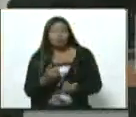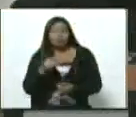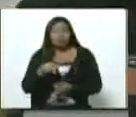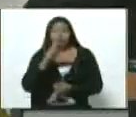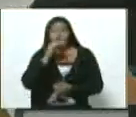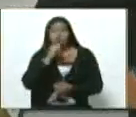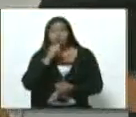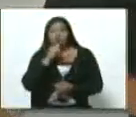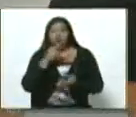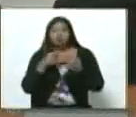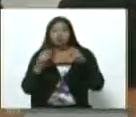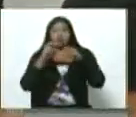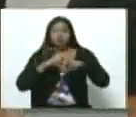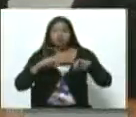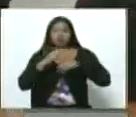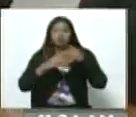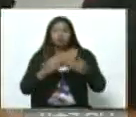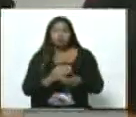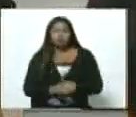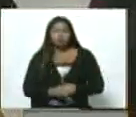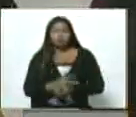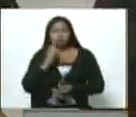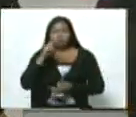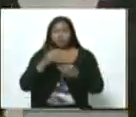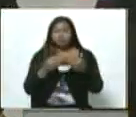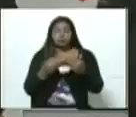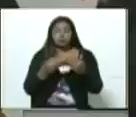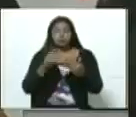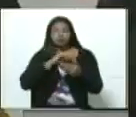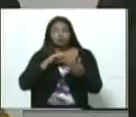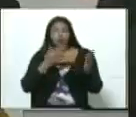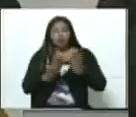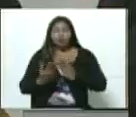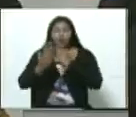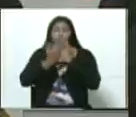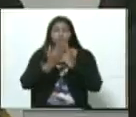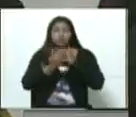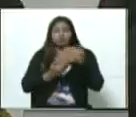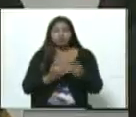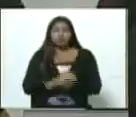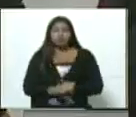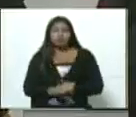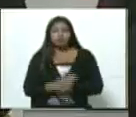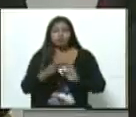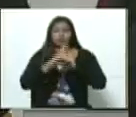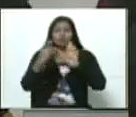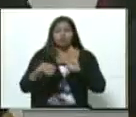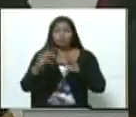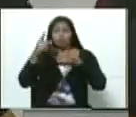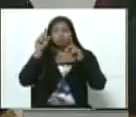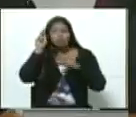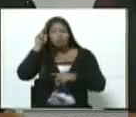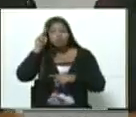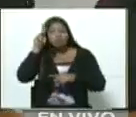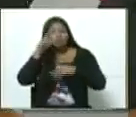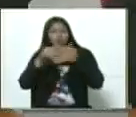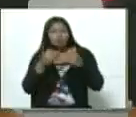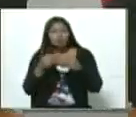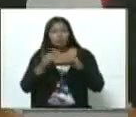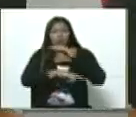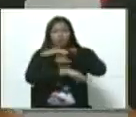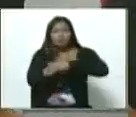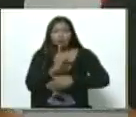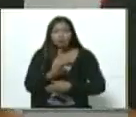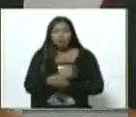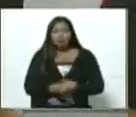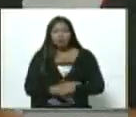que hemos estado revisando esto, lo que somos estudiosos del derecho, lo que somos profesores universitarios,